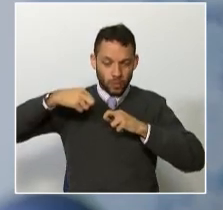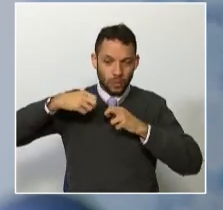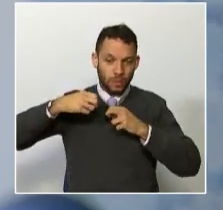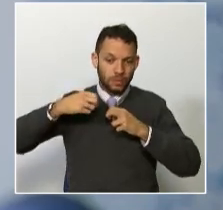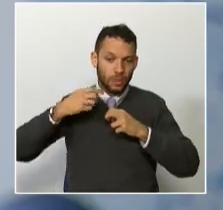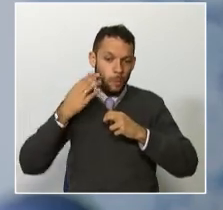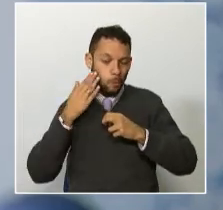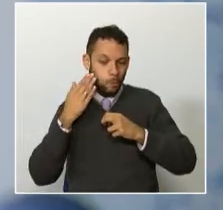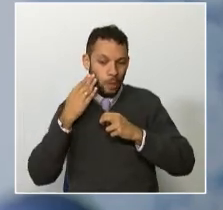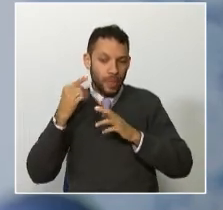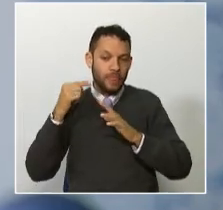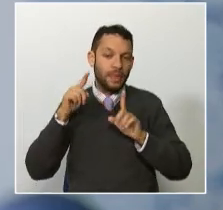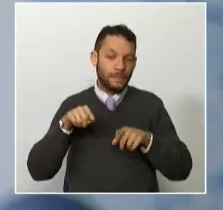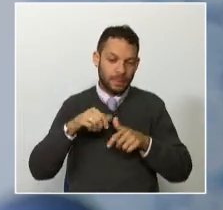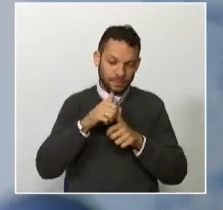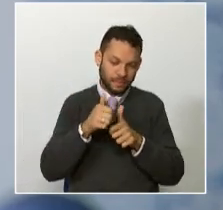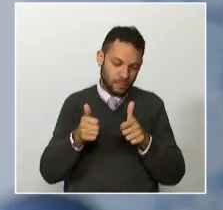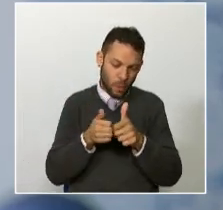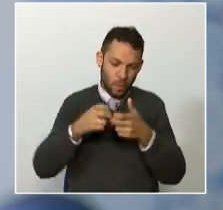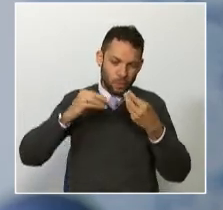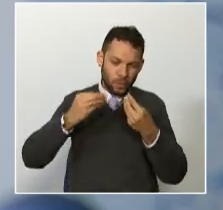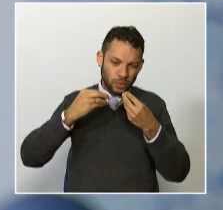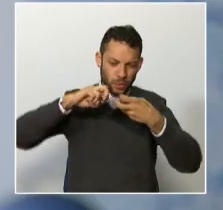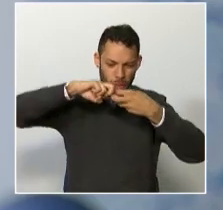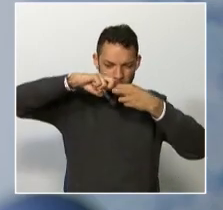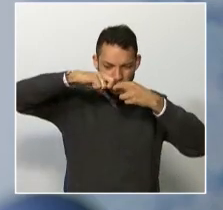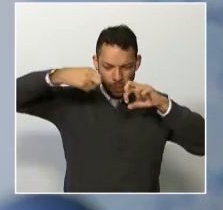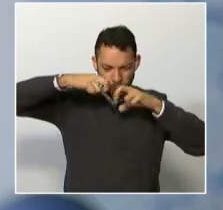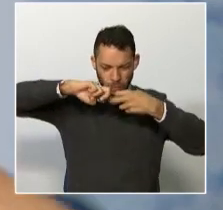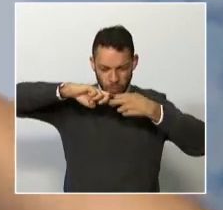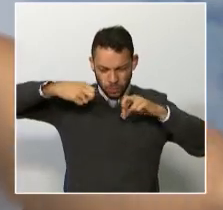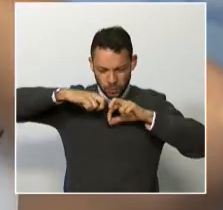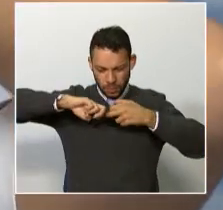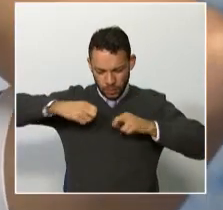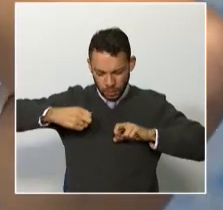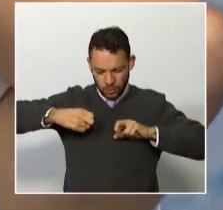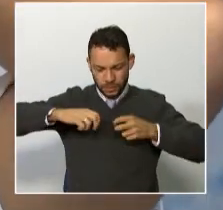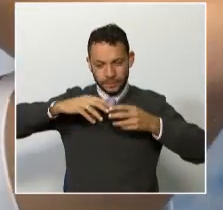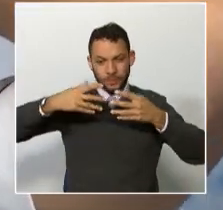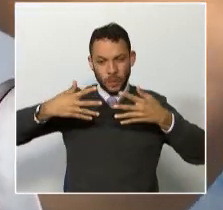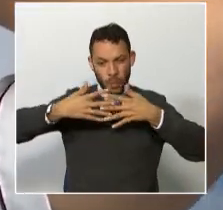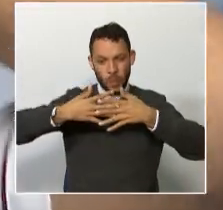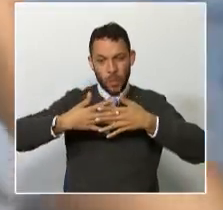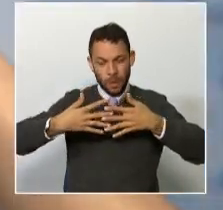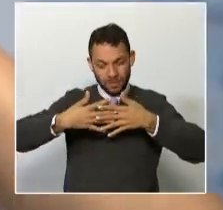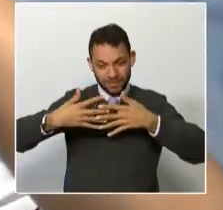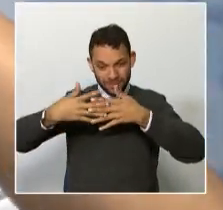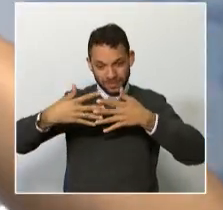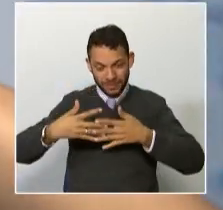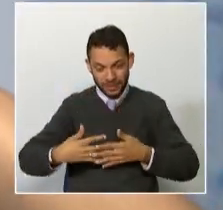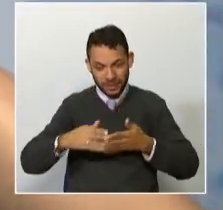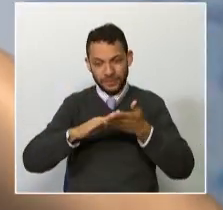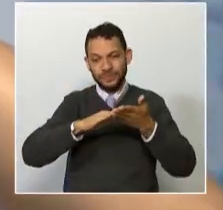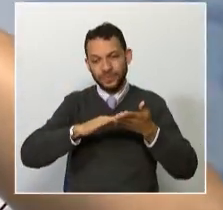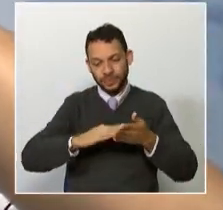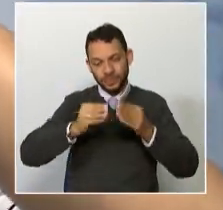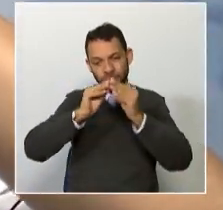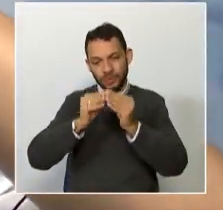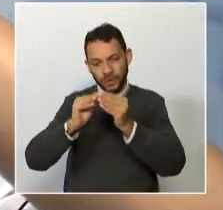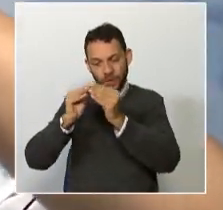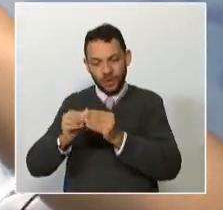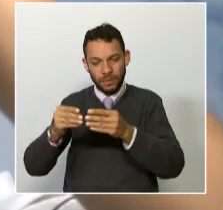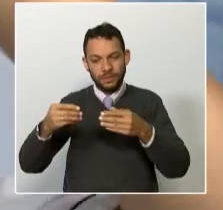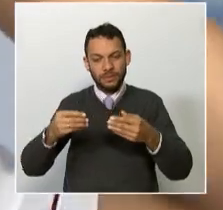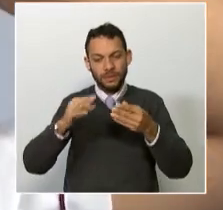que tenemos que llegar a trabajar en ellos. Igual no nos olvidemos de la parte de atrás, vamos a coger de esta